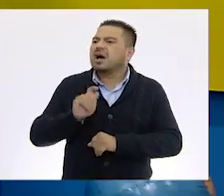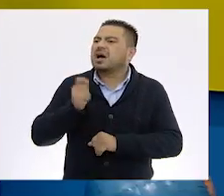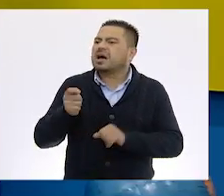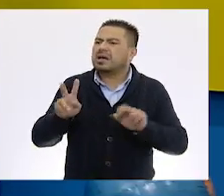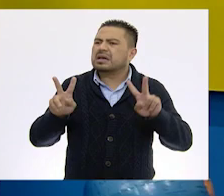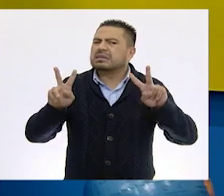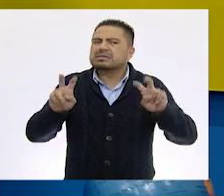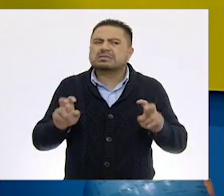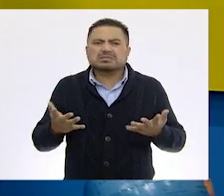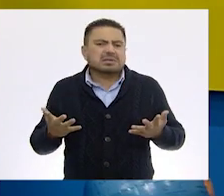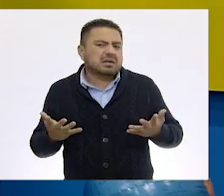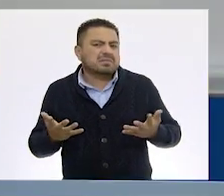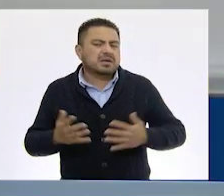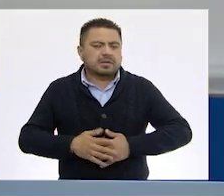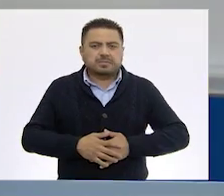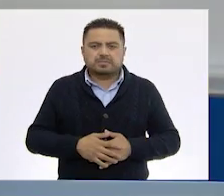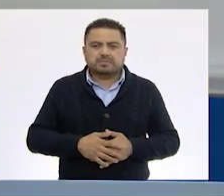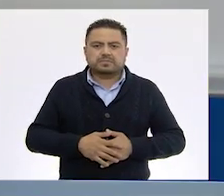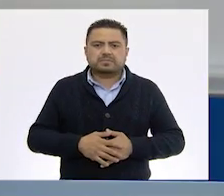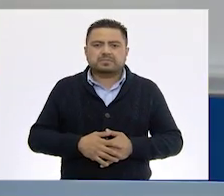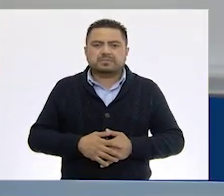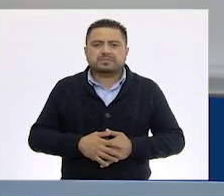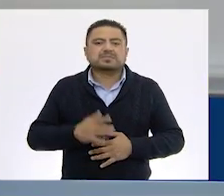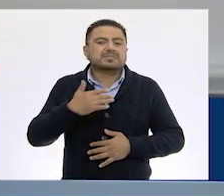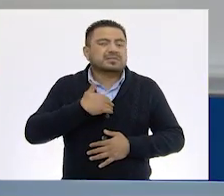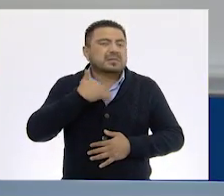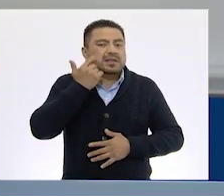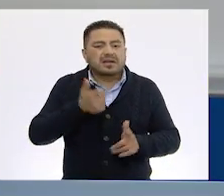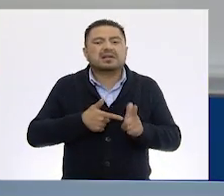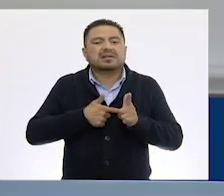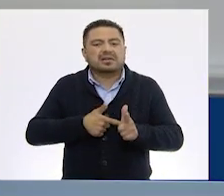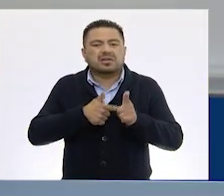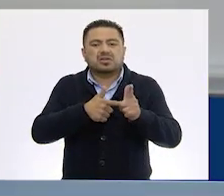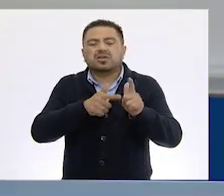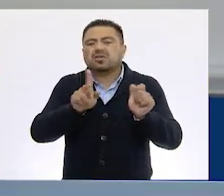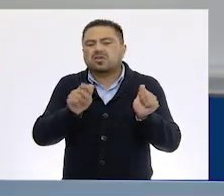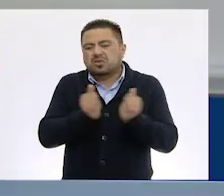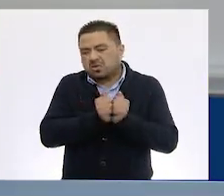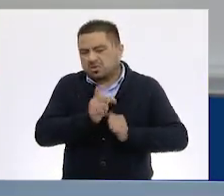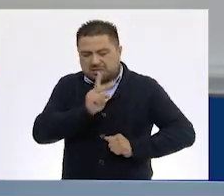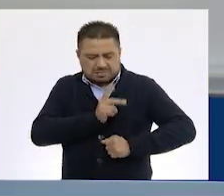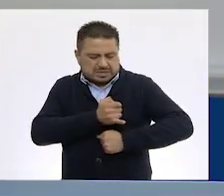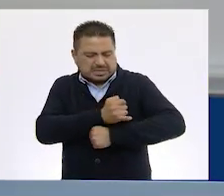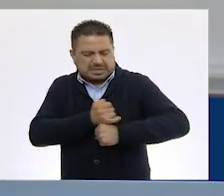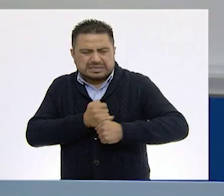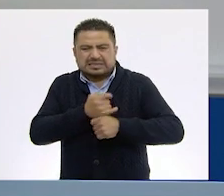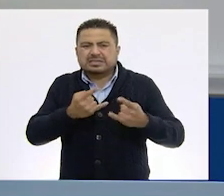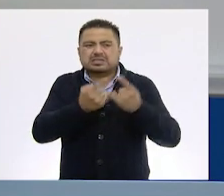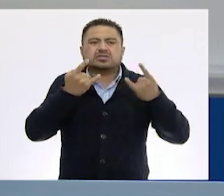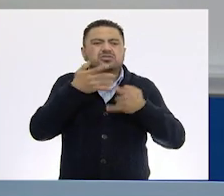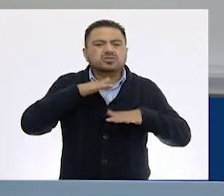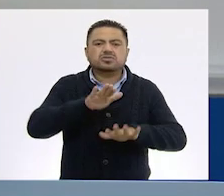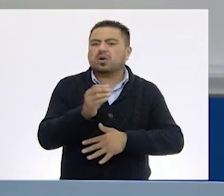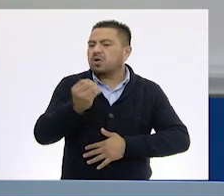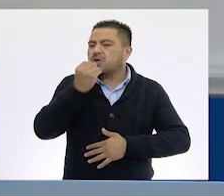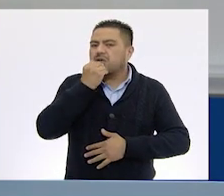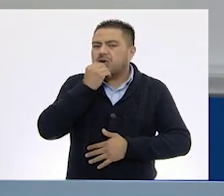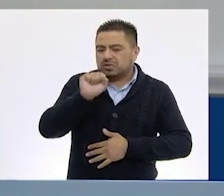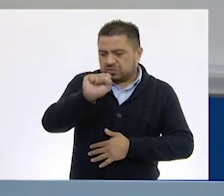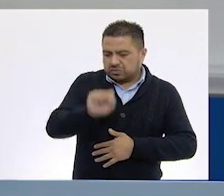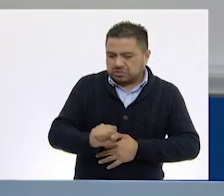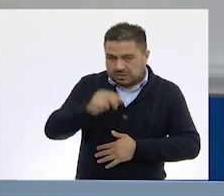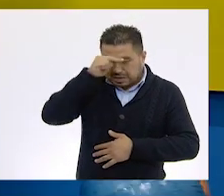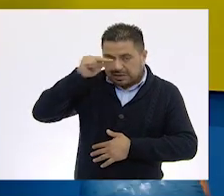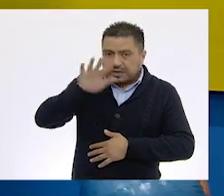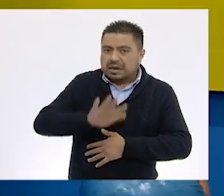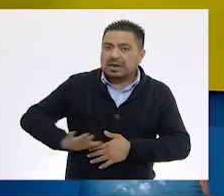tema, inspector Raulito? Ay, pues ya quiero que continuemos con nuestra investigación histórica sobre la comida